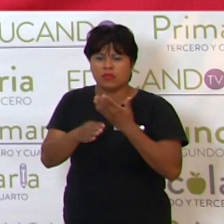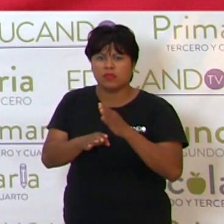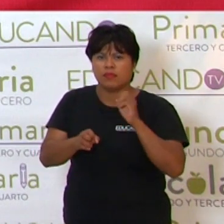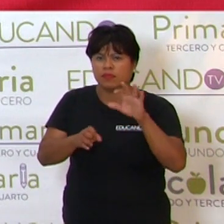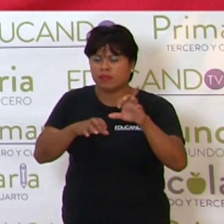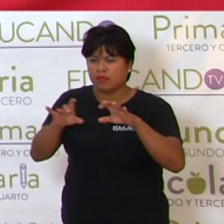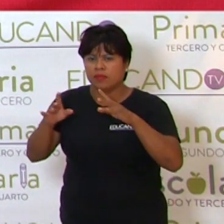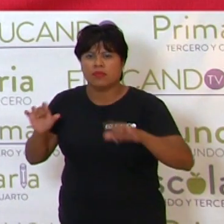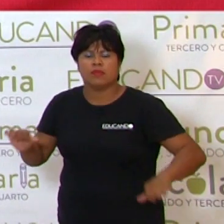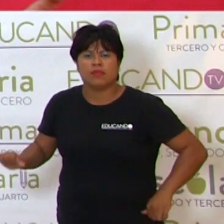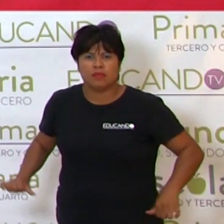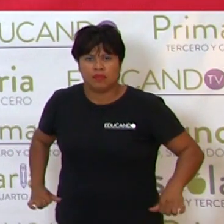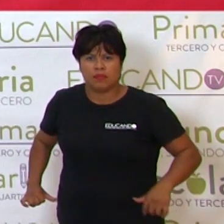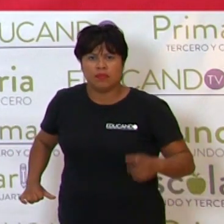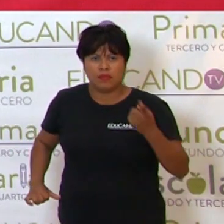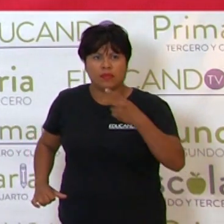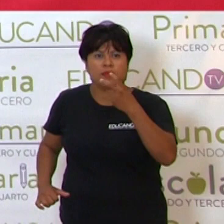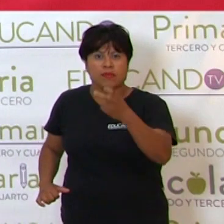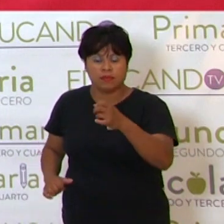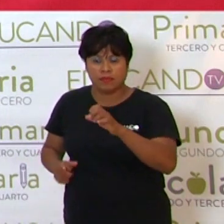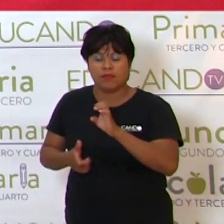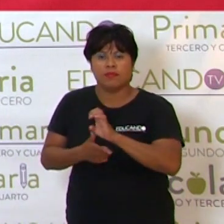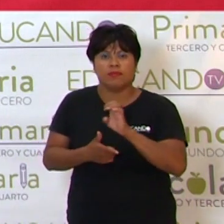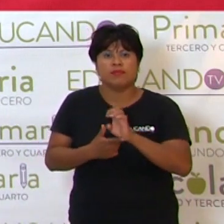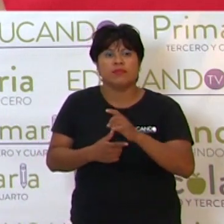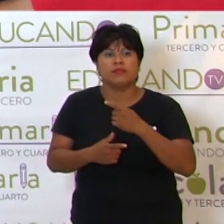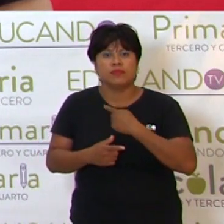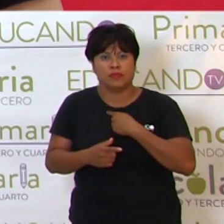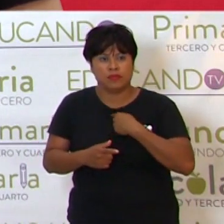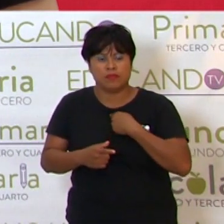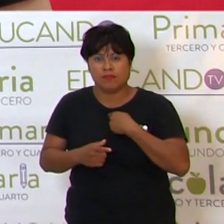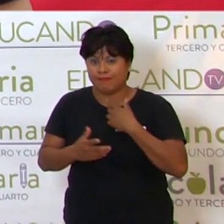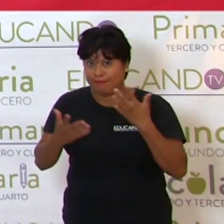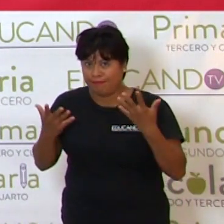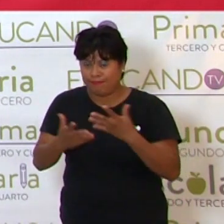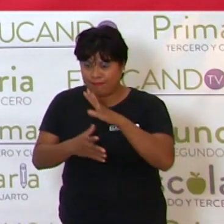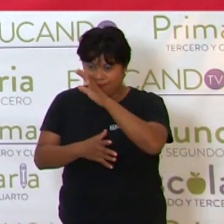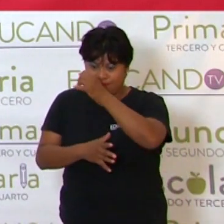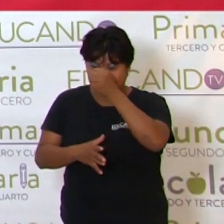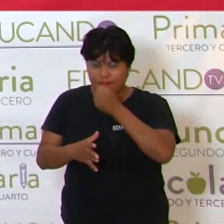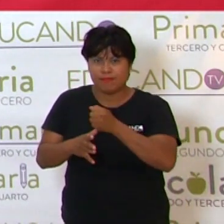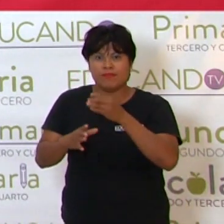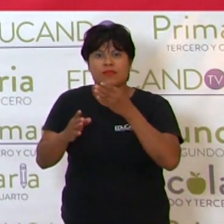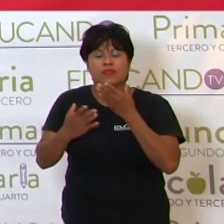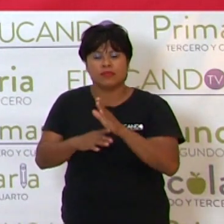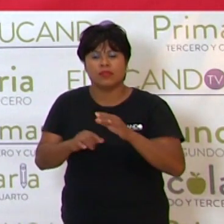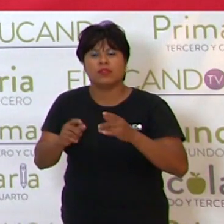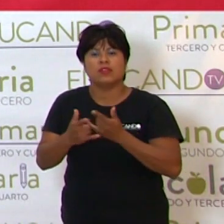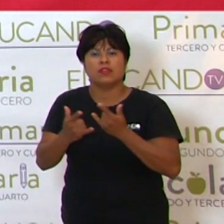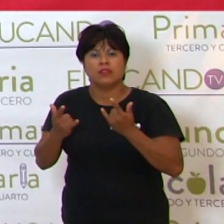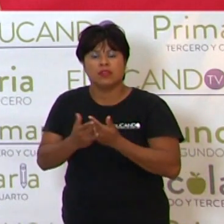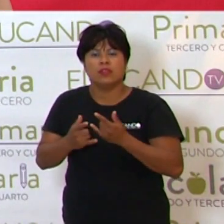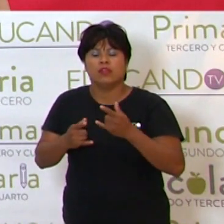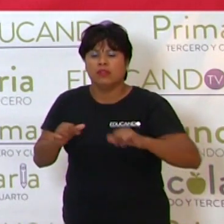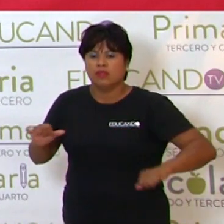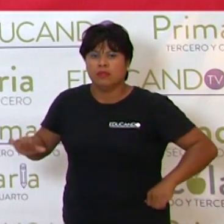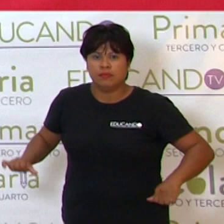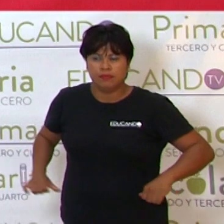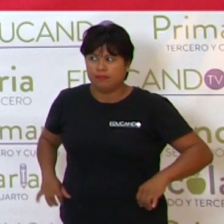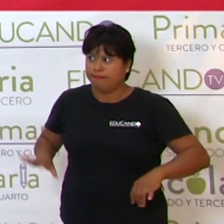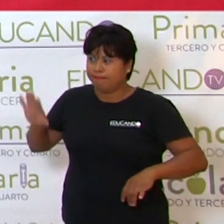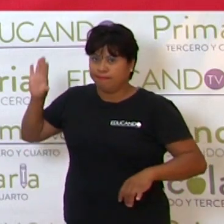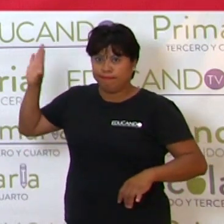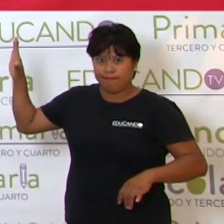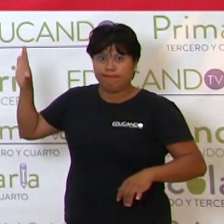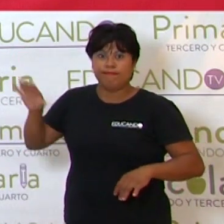teatral. Y para esto entonces yo lo sumergí a la historia del teatro occidental. Recuerden que